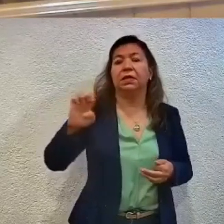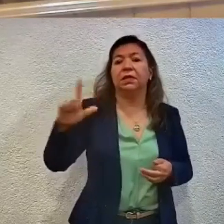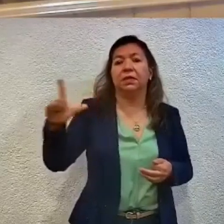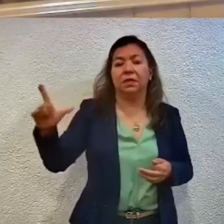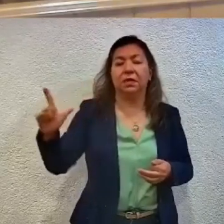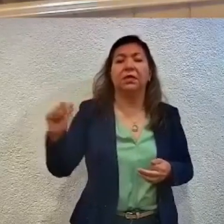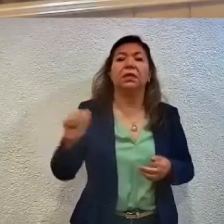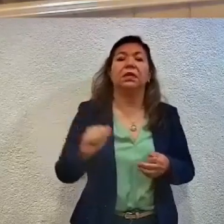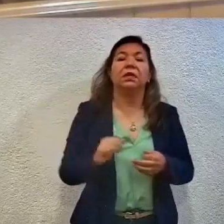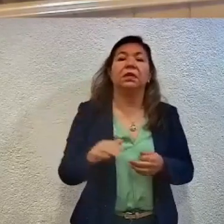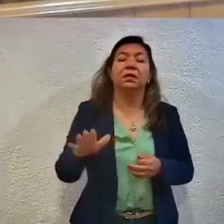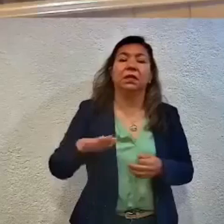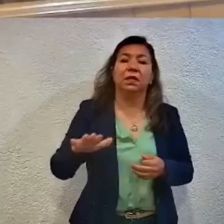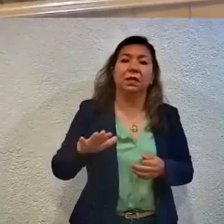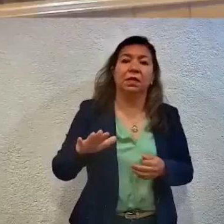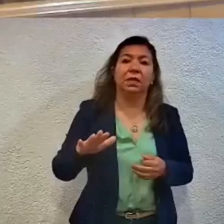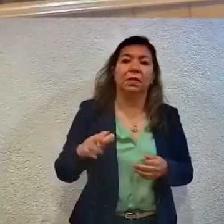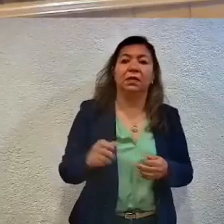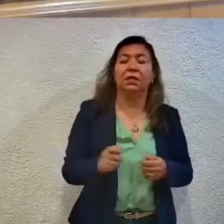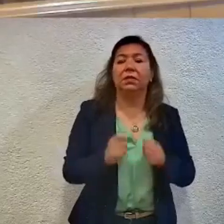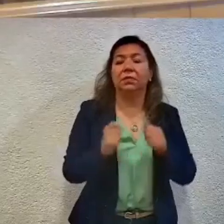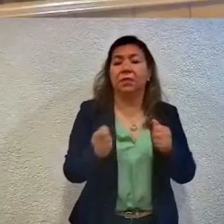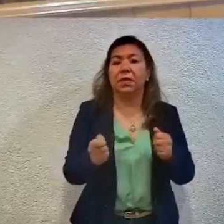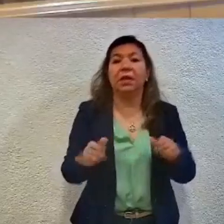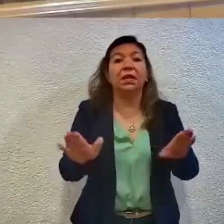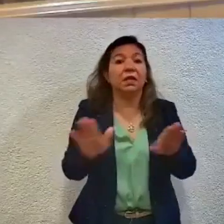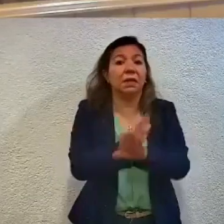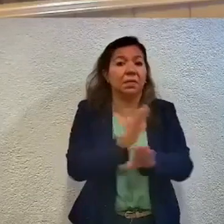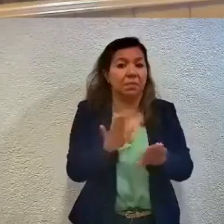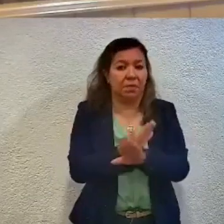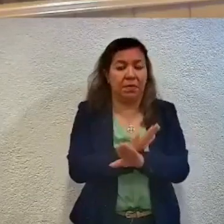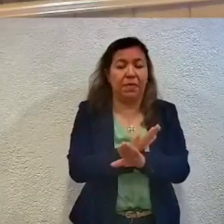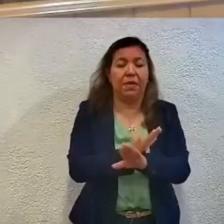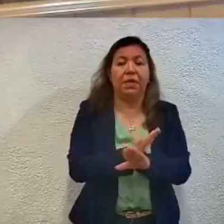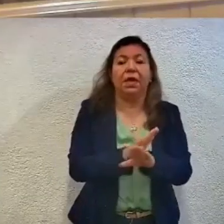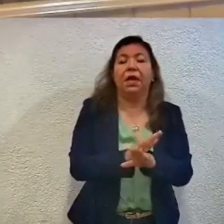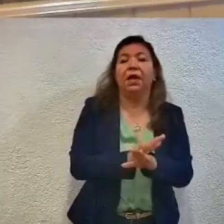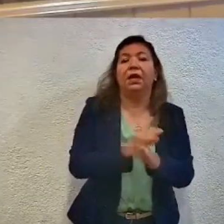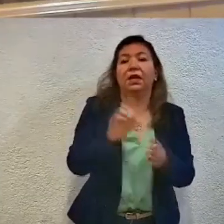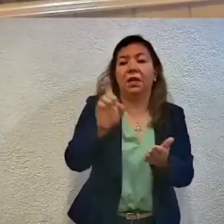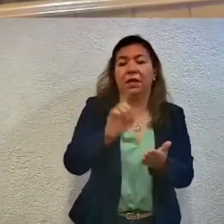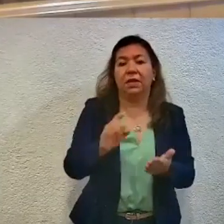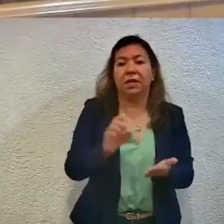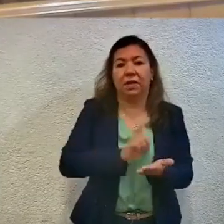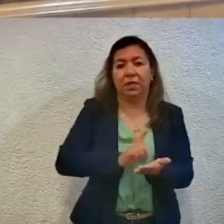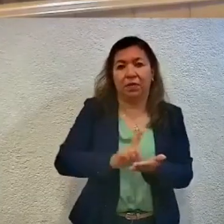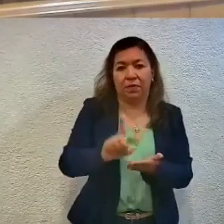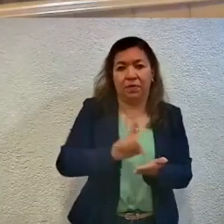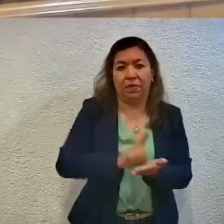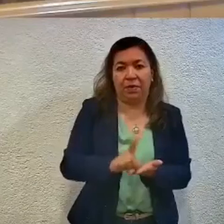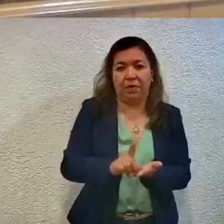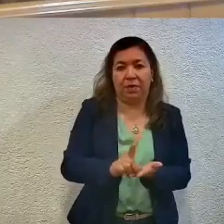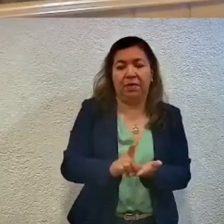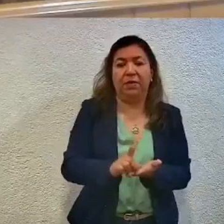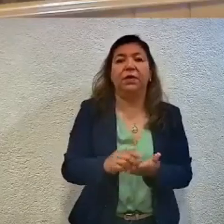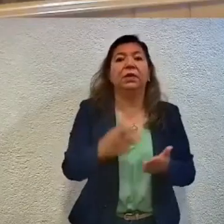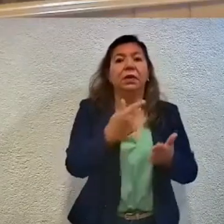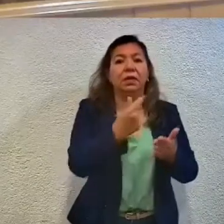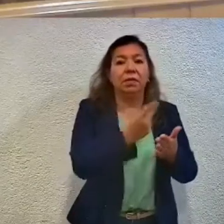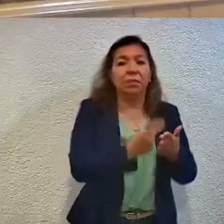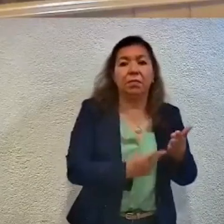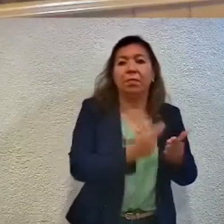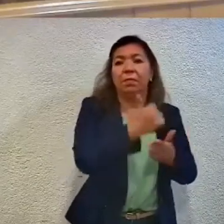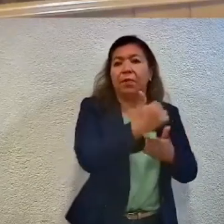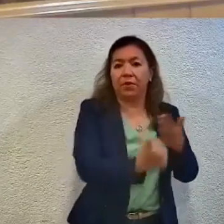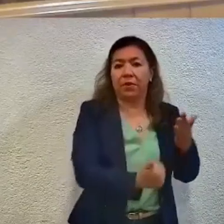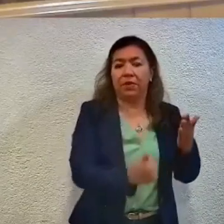de la normatividad aplicable y, de no ser así, revocar para precisar los efectos que en derecho corresponda. De esta